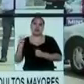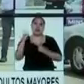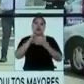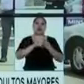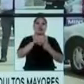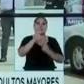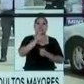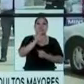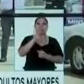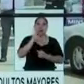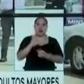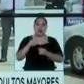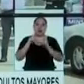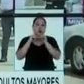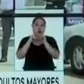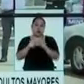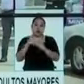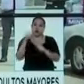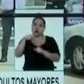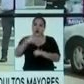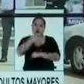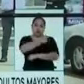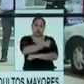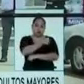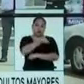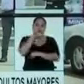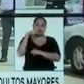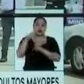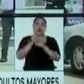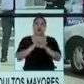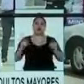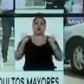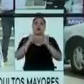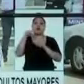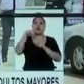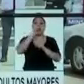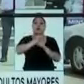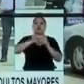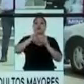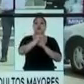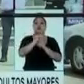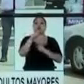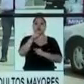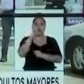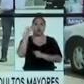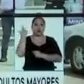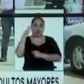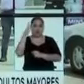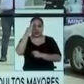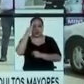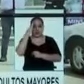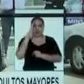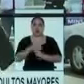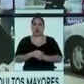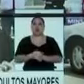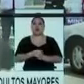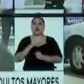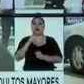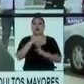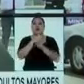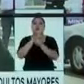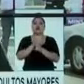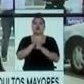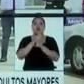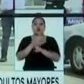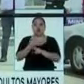Miren lo que ha hecho. El plan publicado en octubre pasado por el gobierno de Vizcarra. Es el gobierno de Vizcarra, del